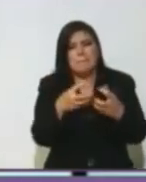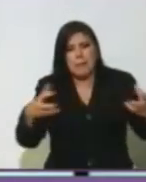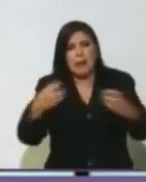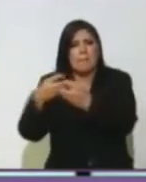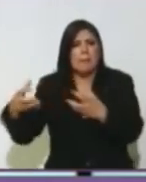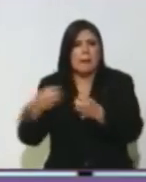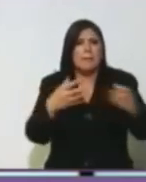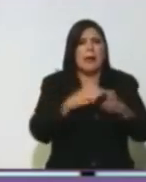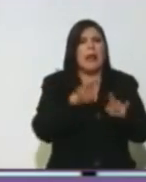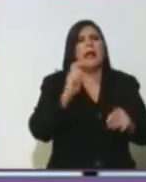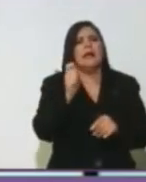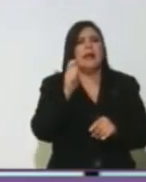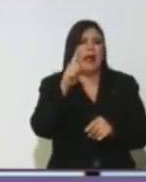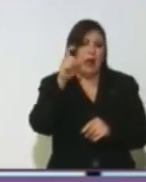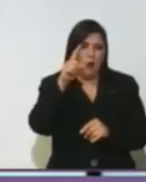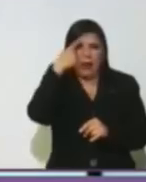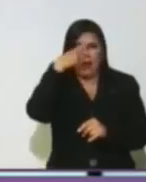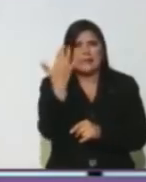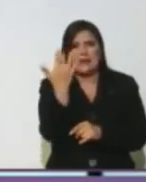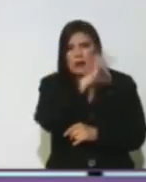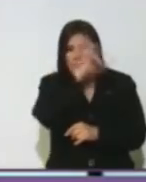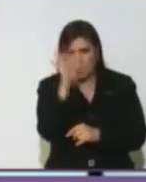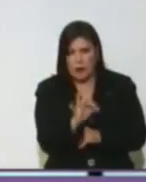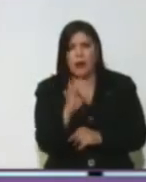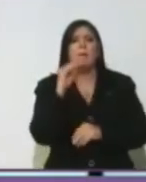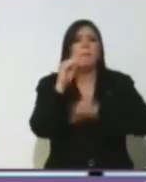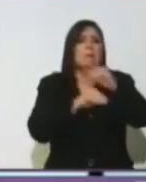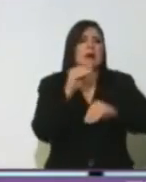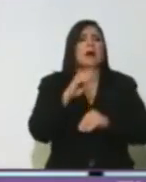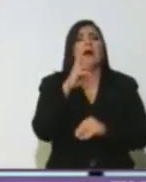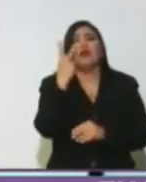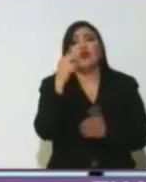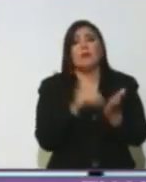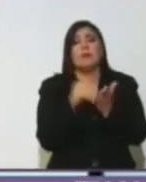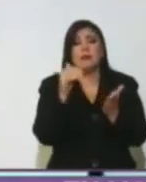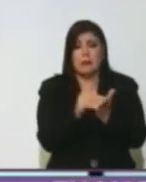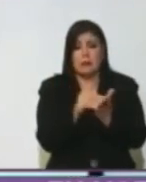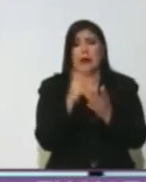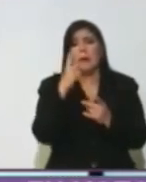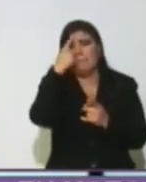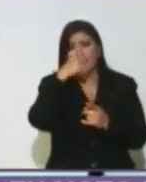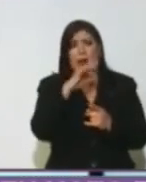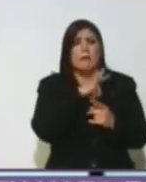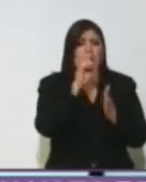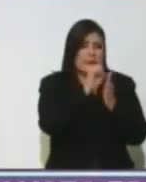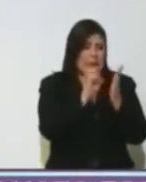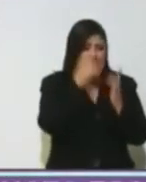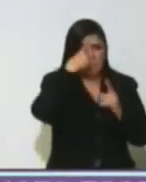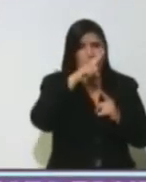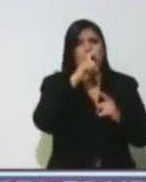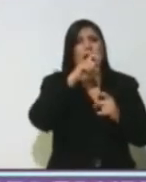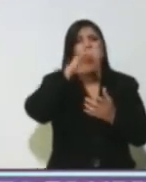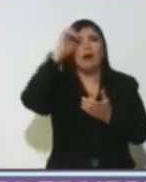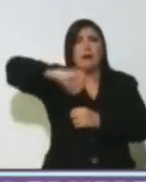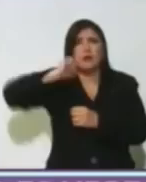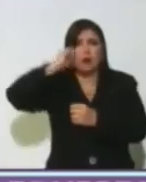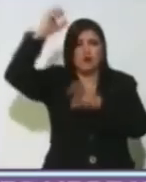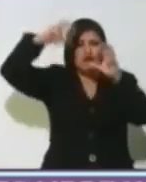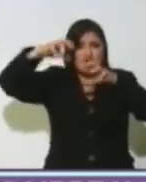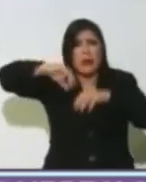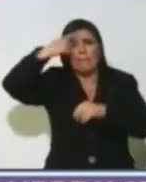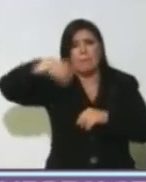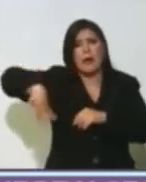tal en 50% vamos a instalar dos millones de sistemas de captación de agua pluvial en los